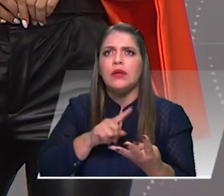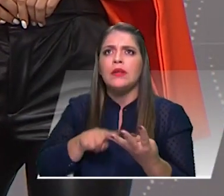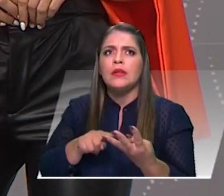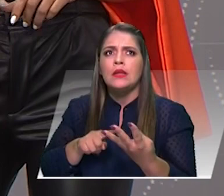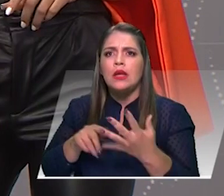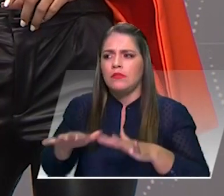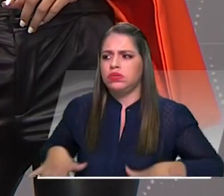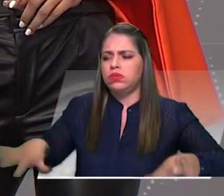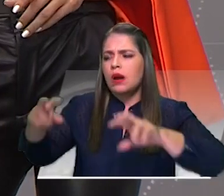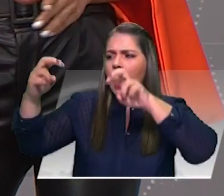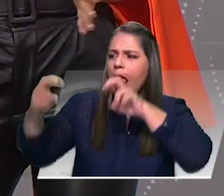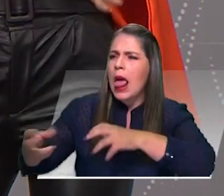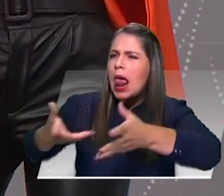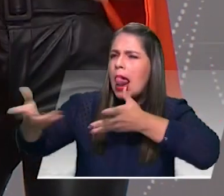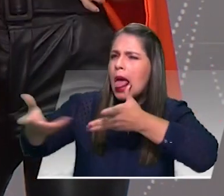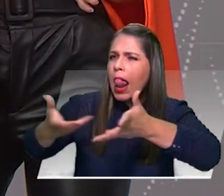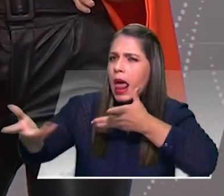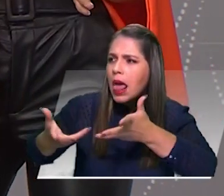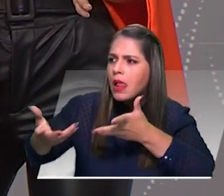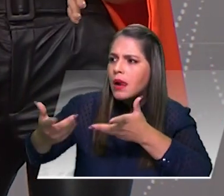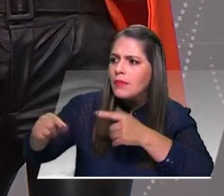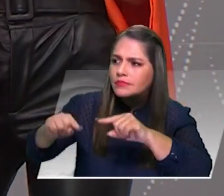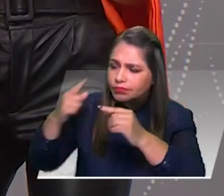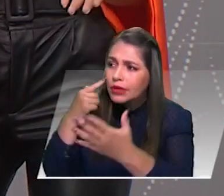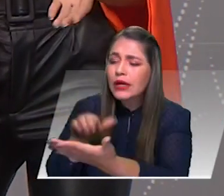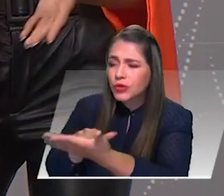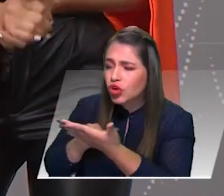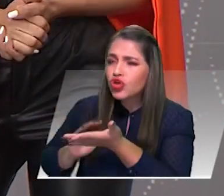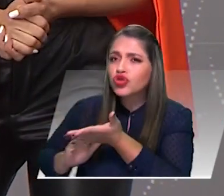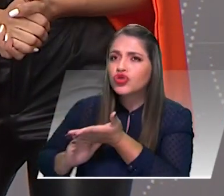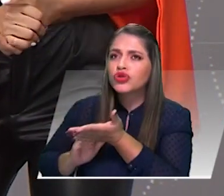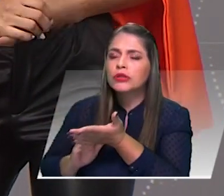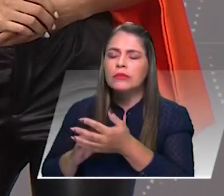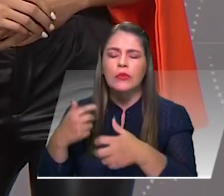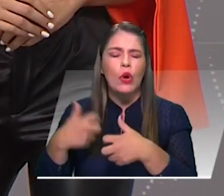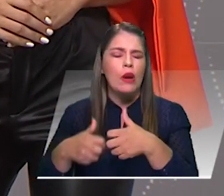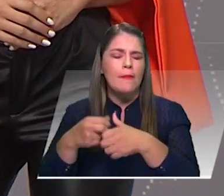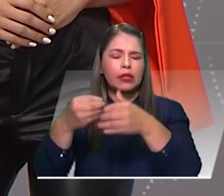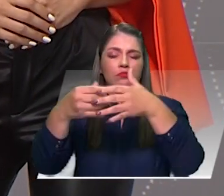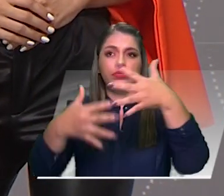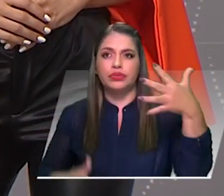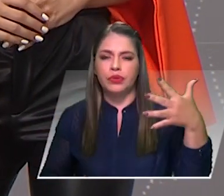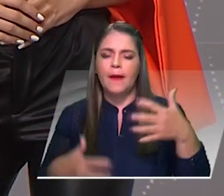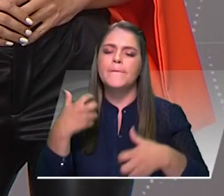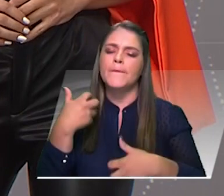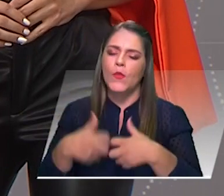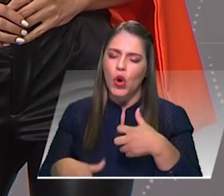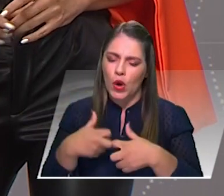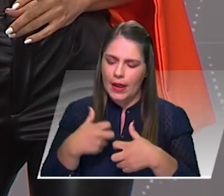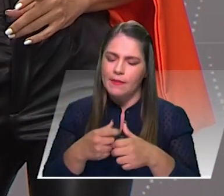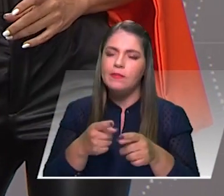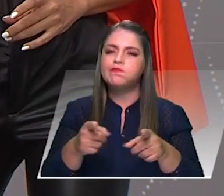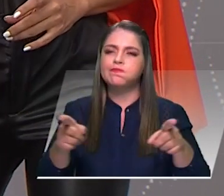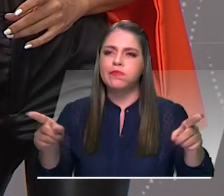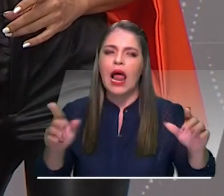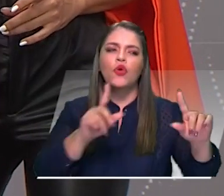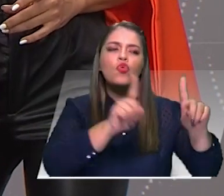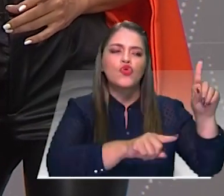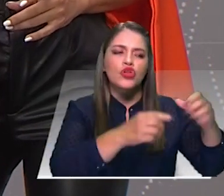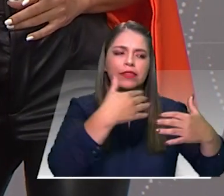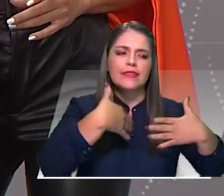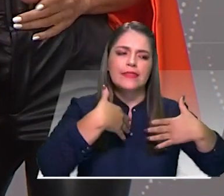espacios de diálogo entre los grupos y la administración, entre otros problemas, han ocasionado el cierre de algunas de las salas. Aún